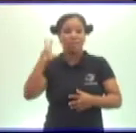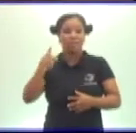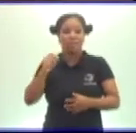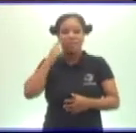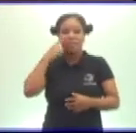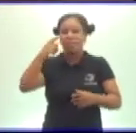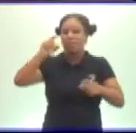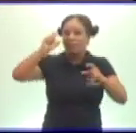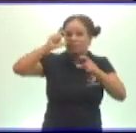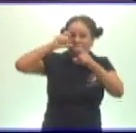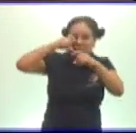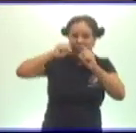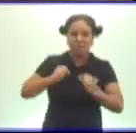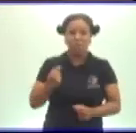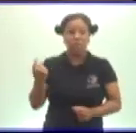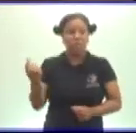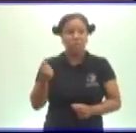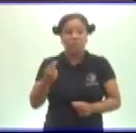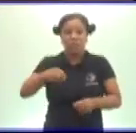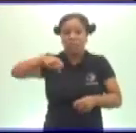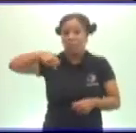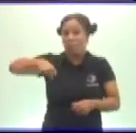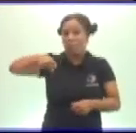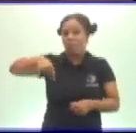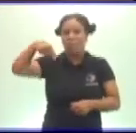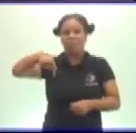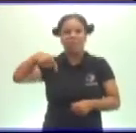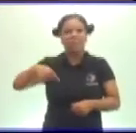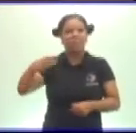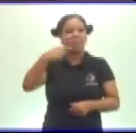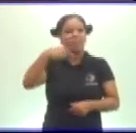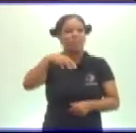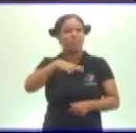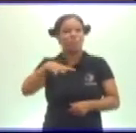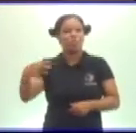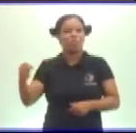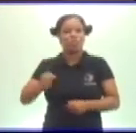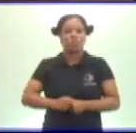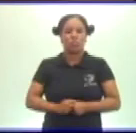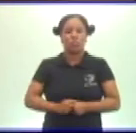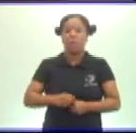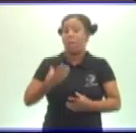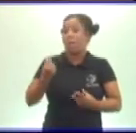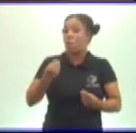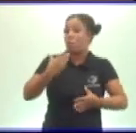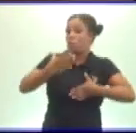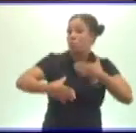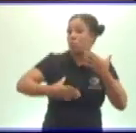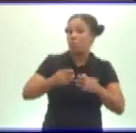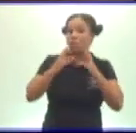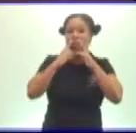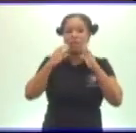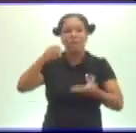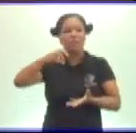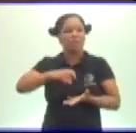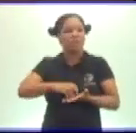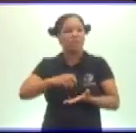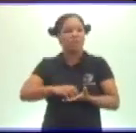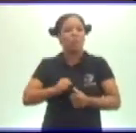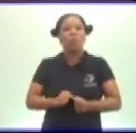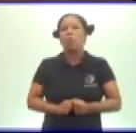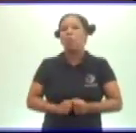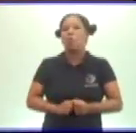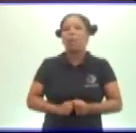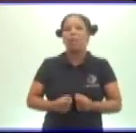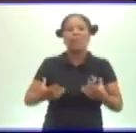pequeñas bolsas de estas disoluciones. Muchos de los procesos de la vida tienen lugar en estas mezclas homogéneas